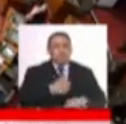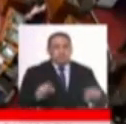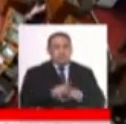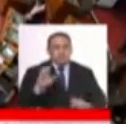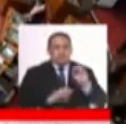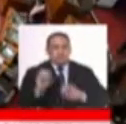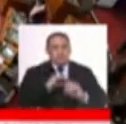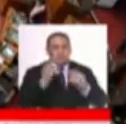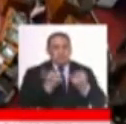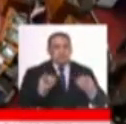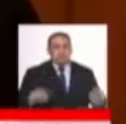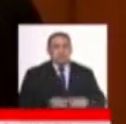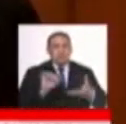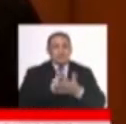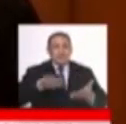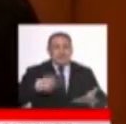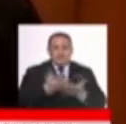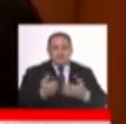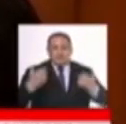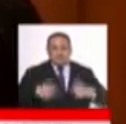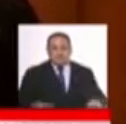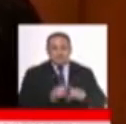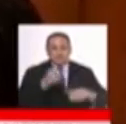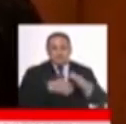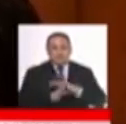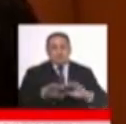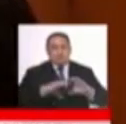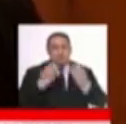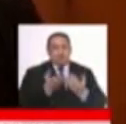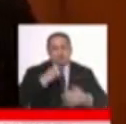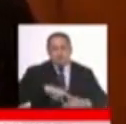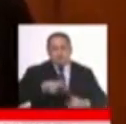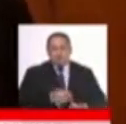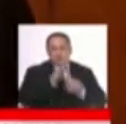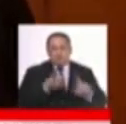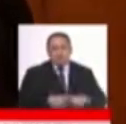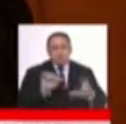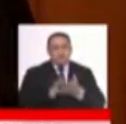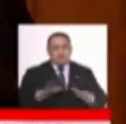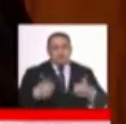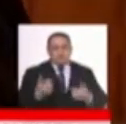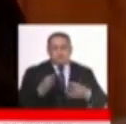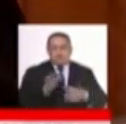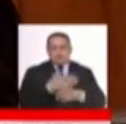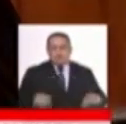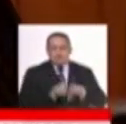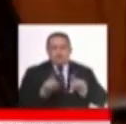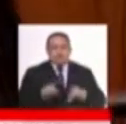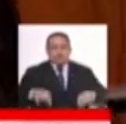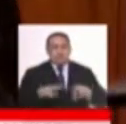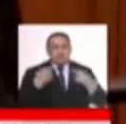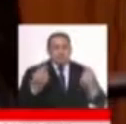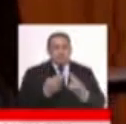digamos, hemos tratado de verle el lado bueno a lo largo de la transmisión. Una parte, digamos, de ese lado bueno es que las instituciones de la democracia